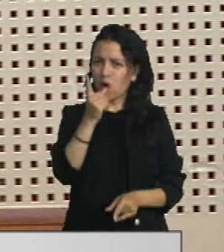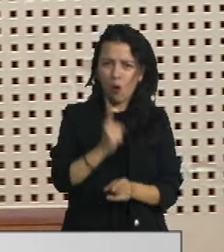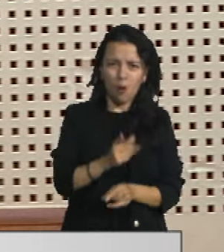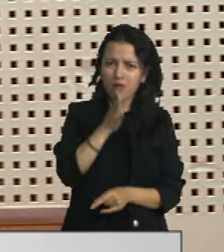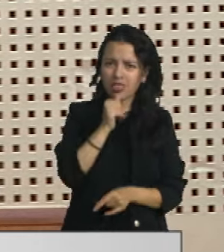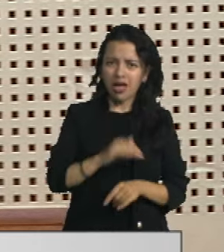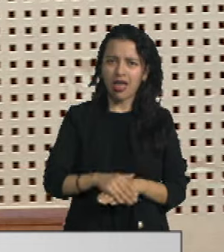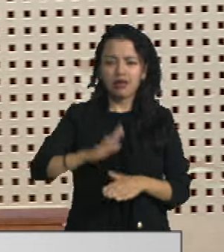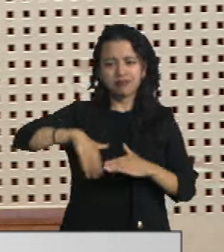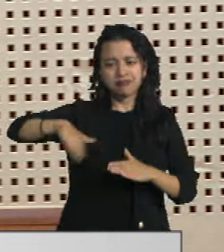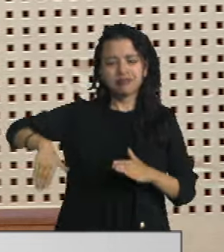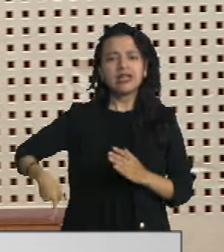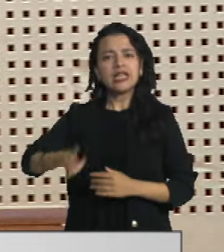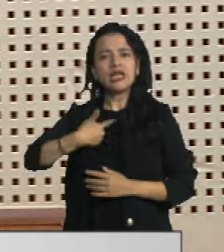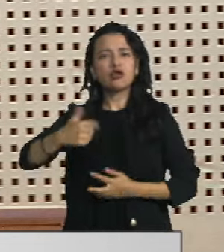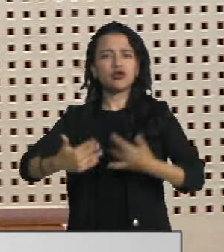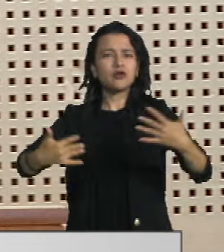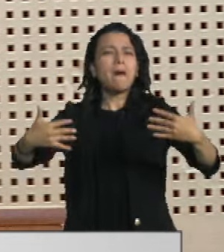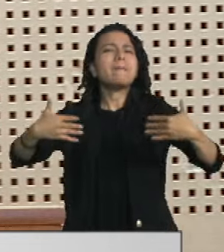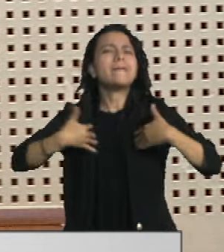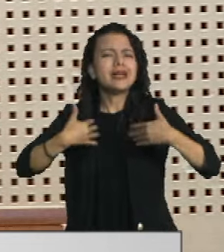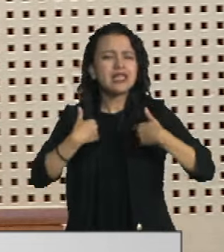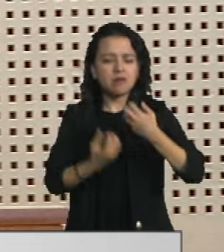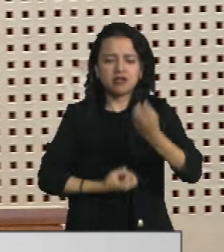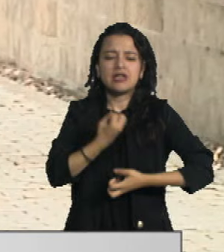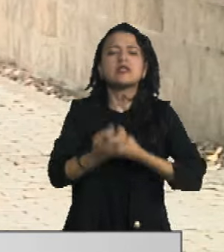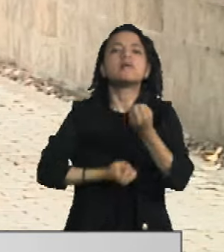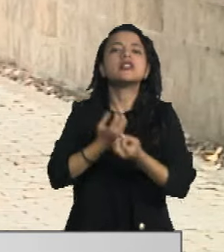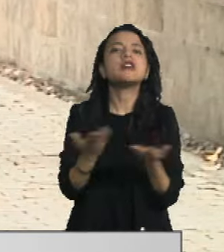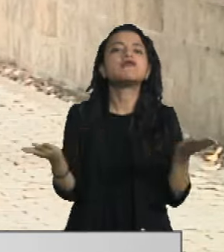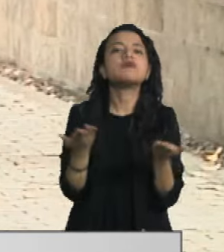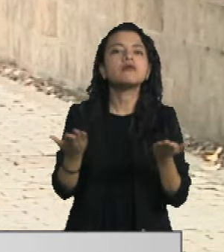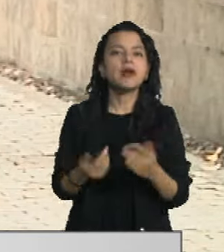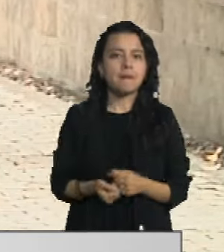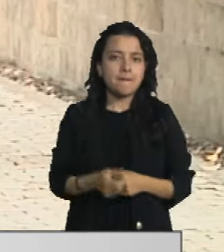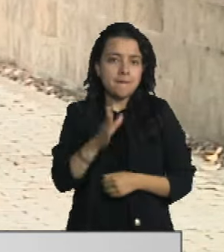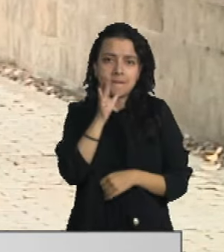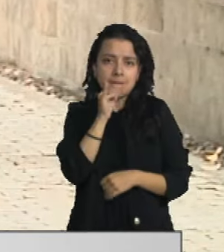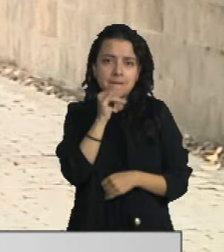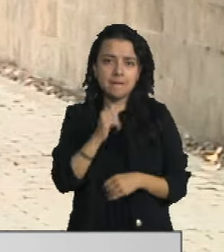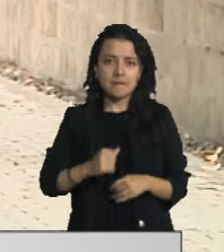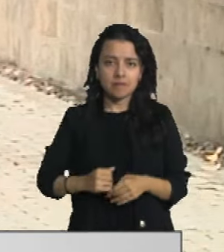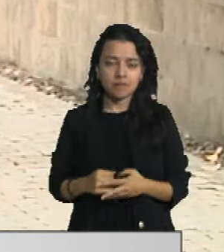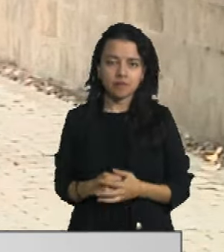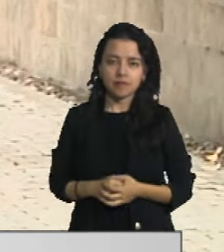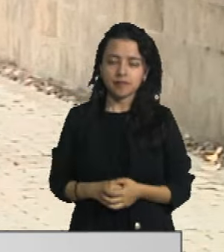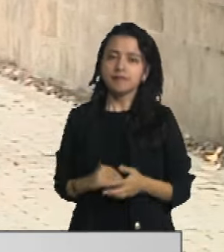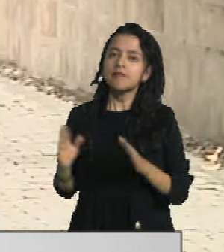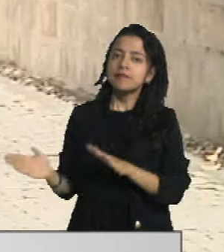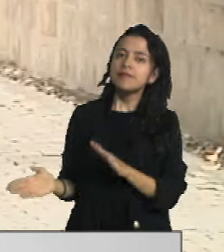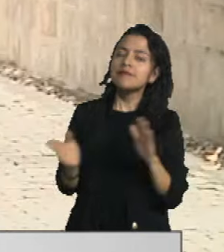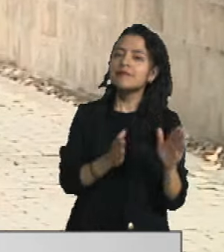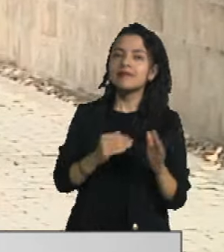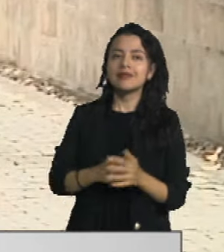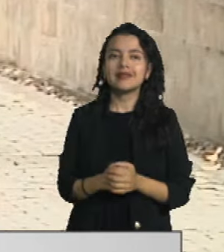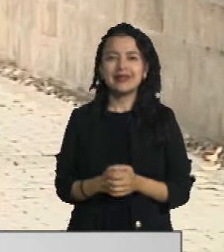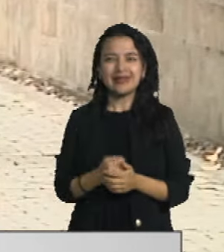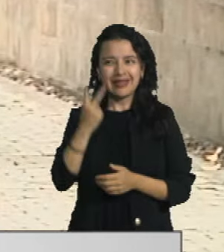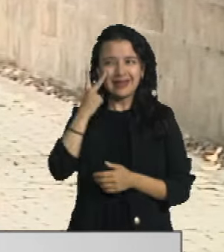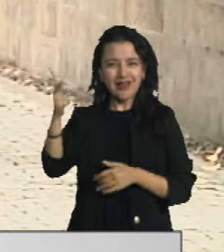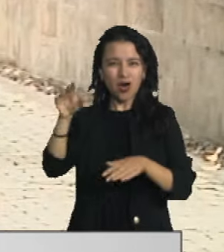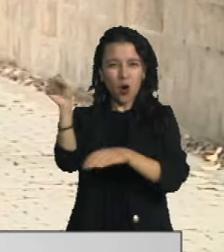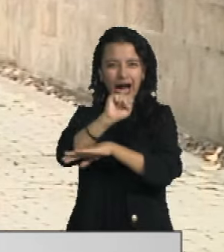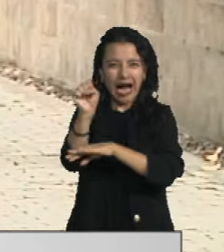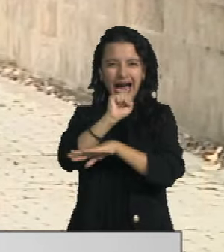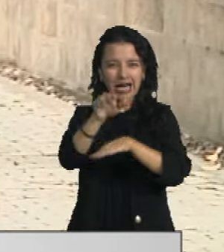expresar, para ser escuchadas realmente lo que quieren hacer. Y sigue la controversia en Antioquia por la caravana de las